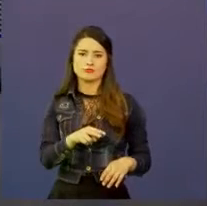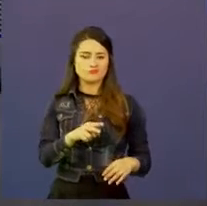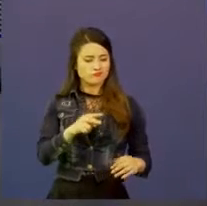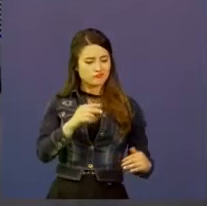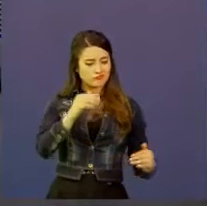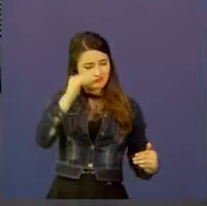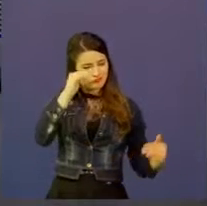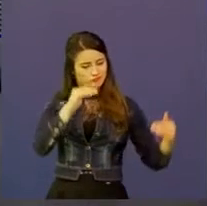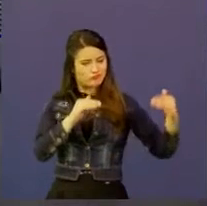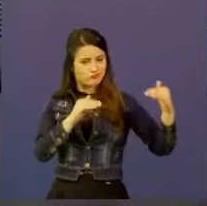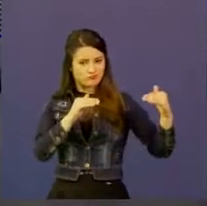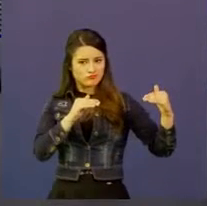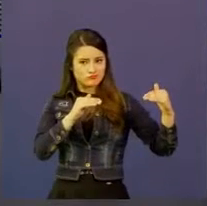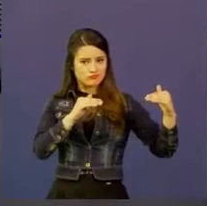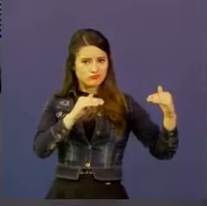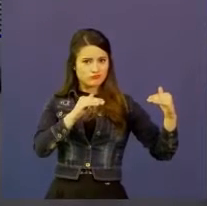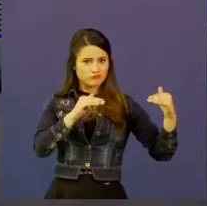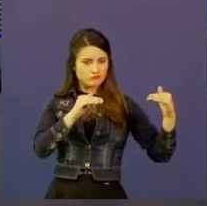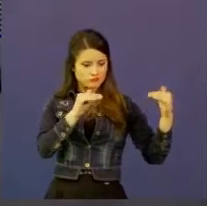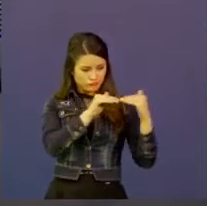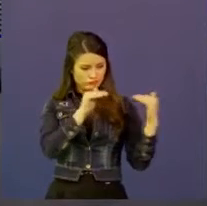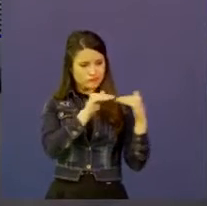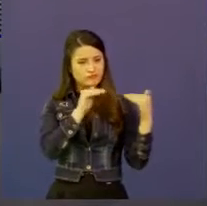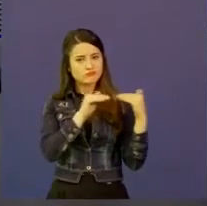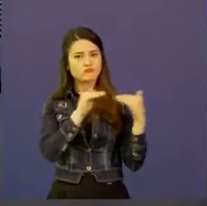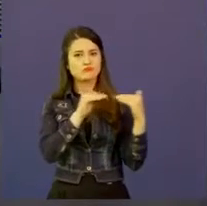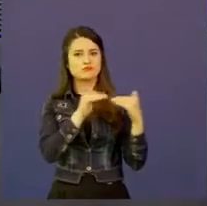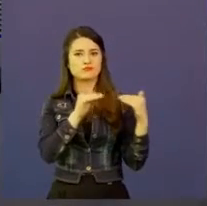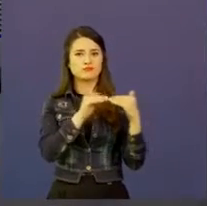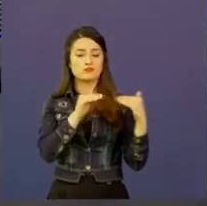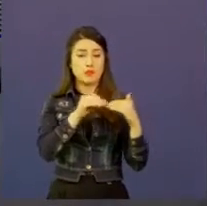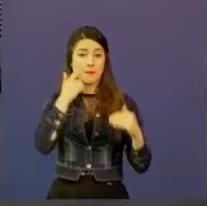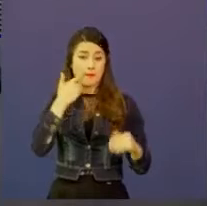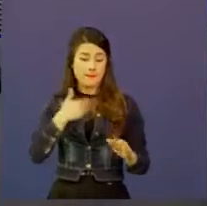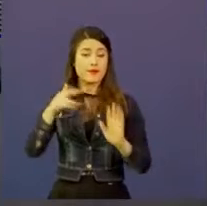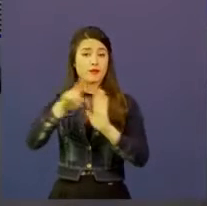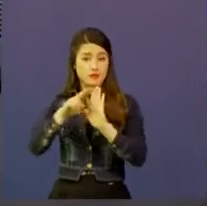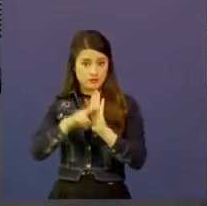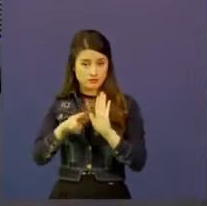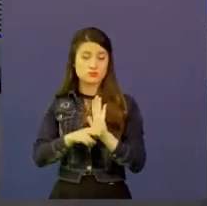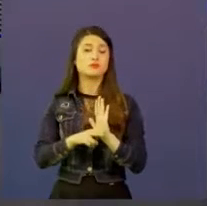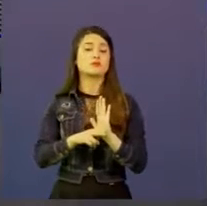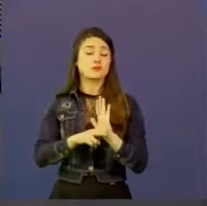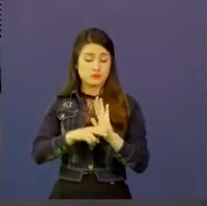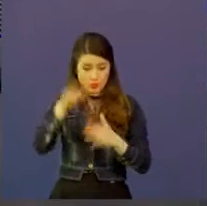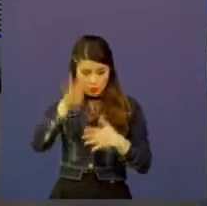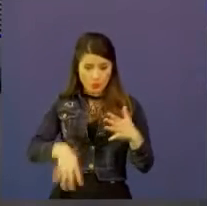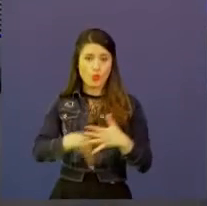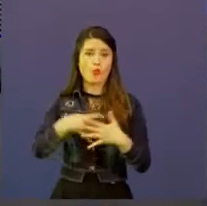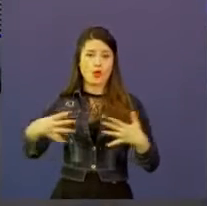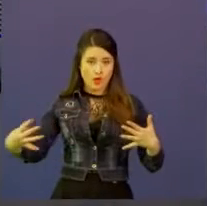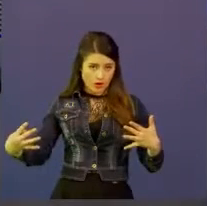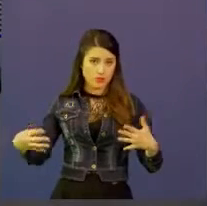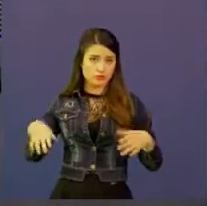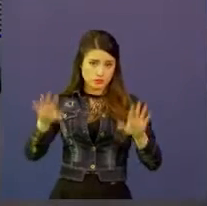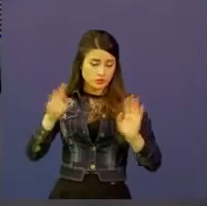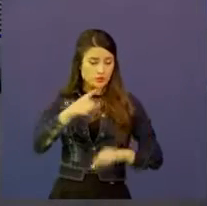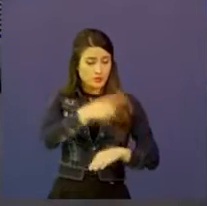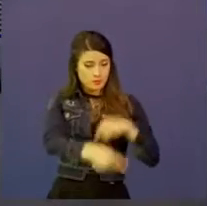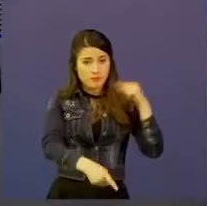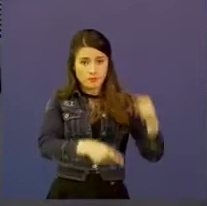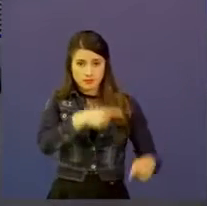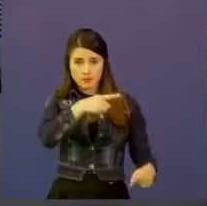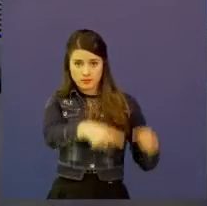tú pones las reglas, pero una jerarquía por supuesto bien llevada, cuando pones horarios, cuando pones reglas, cuando te enteras, cuando conoces y